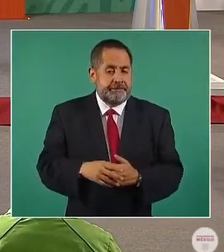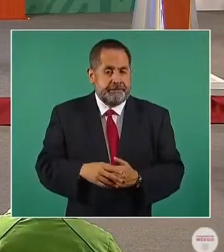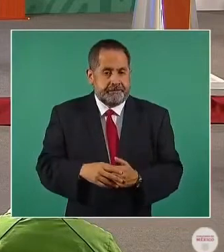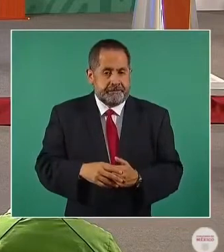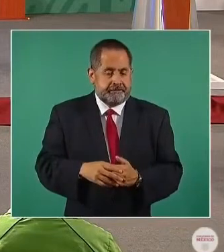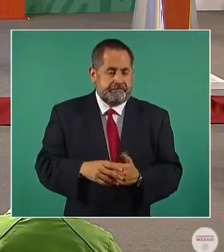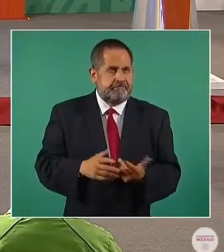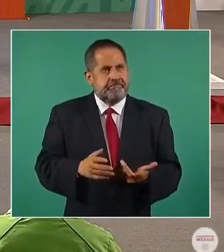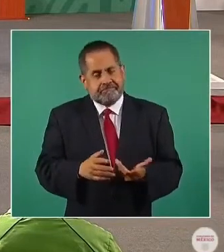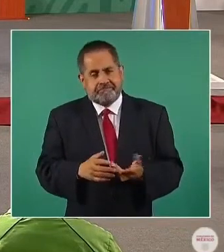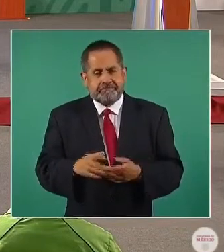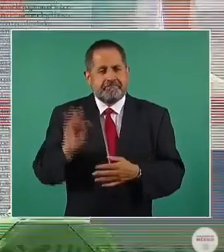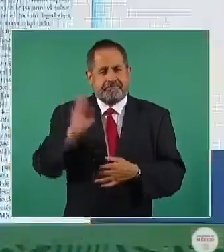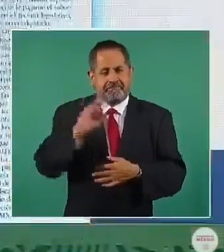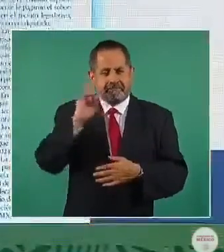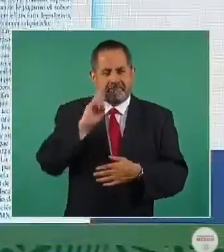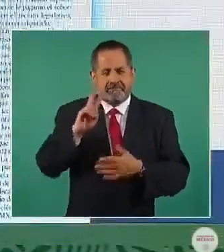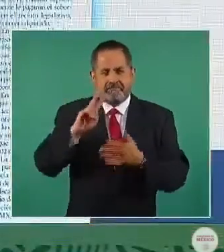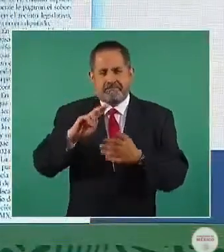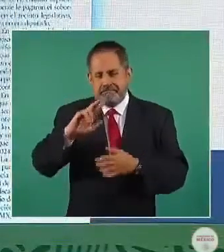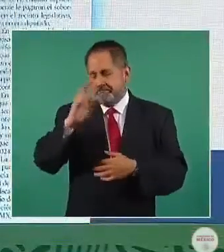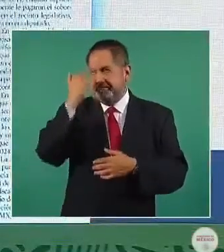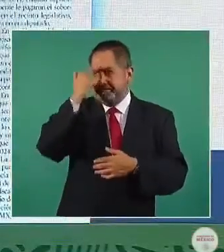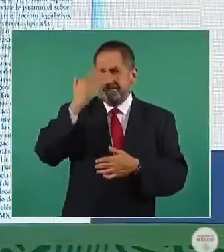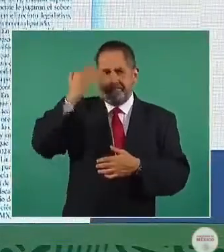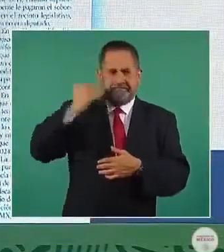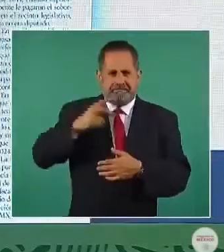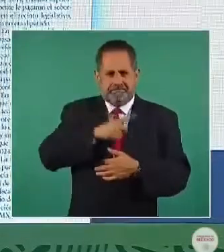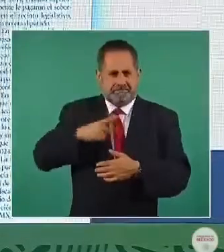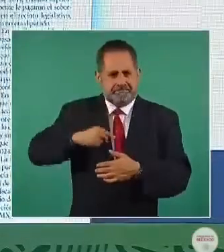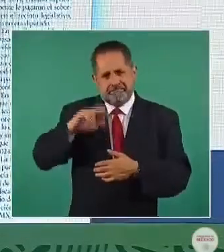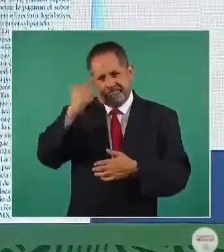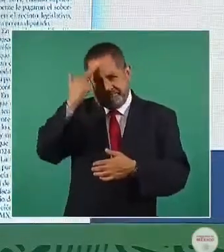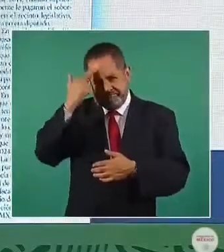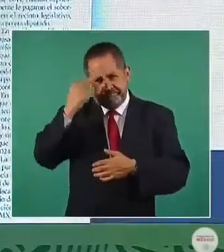Sería bueno que se recordara